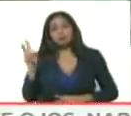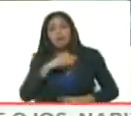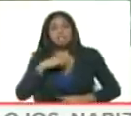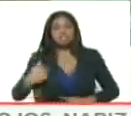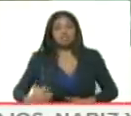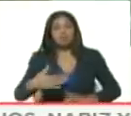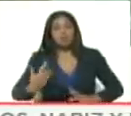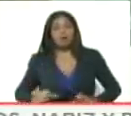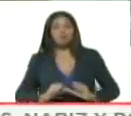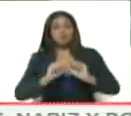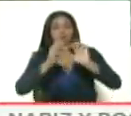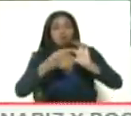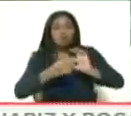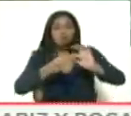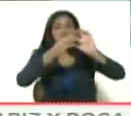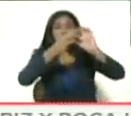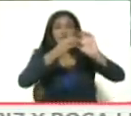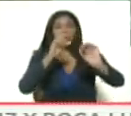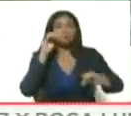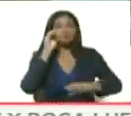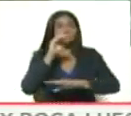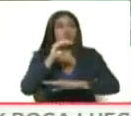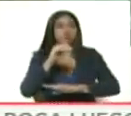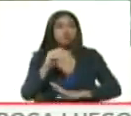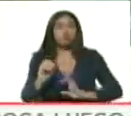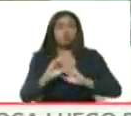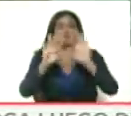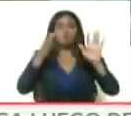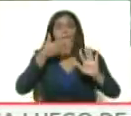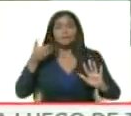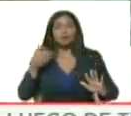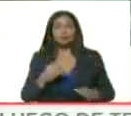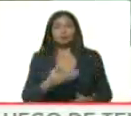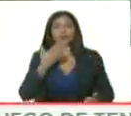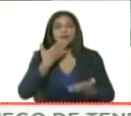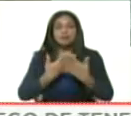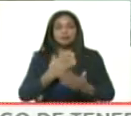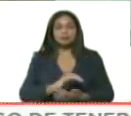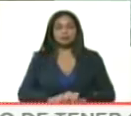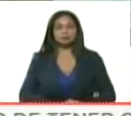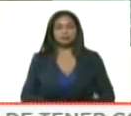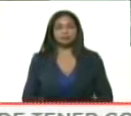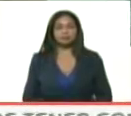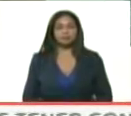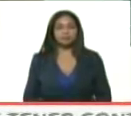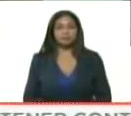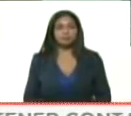avanzar juntos y llegar a un futuro más brillante. Gracias.